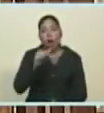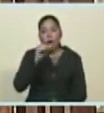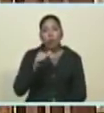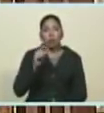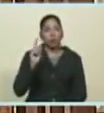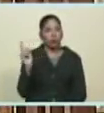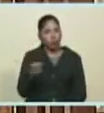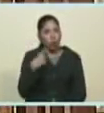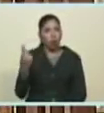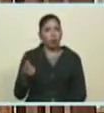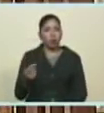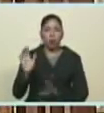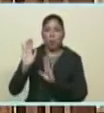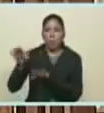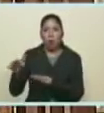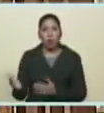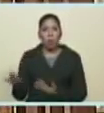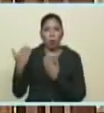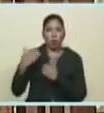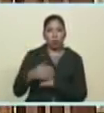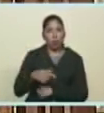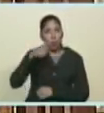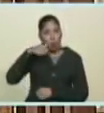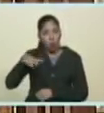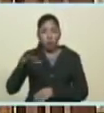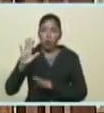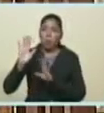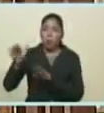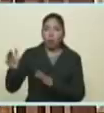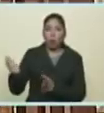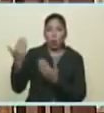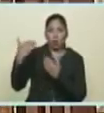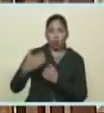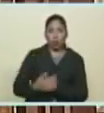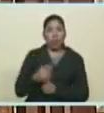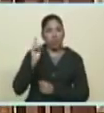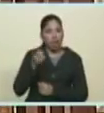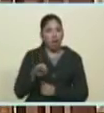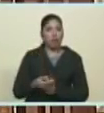Ganancia de todo, ganancia del pueblo, ganancia de todo, pudiera ser la consigna.